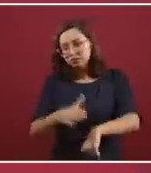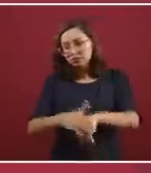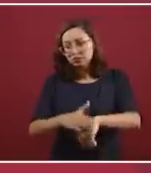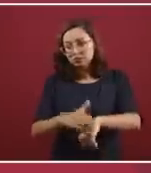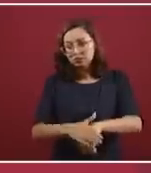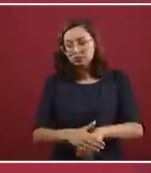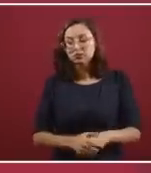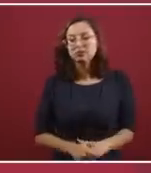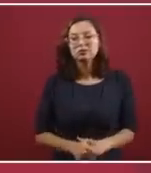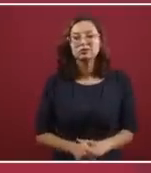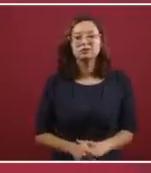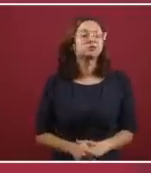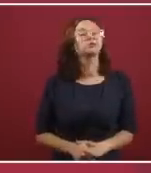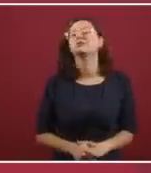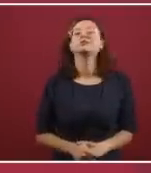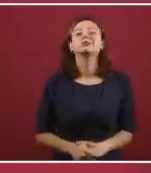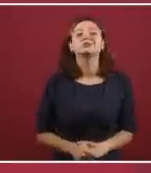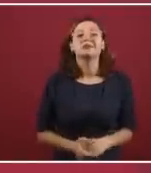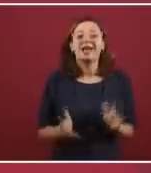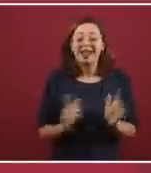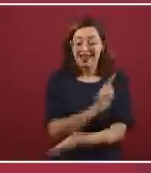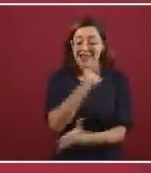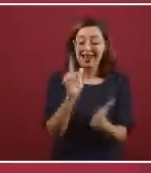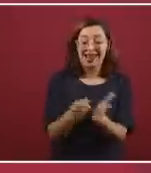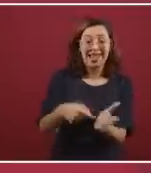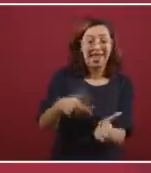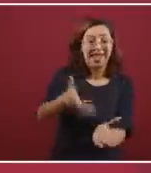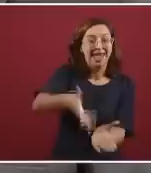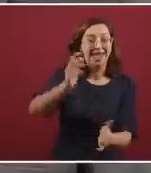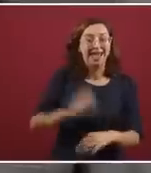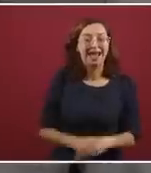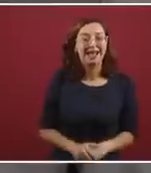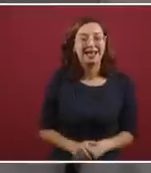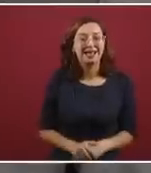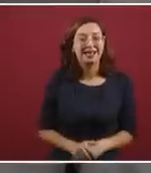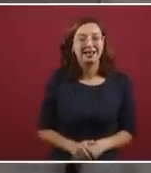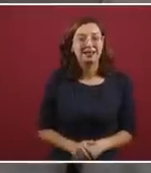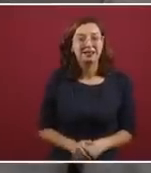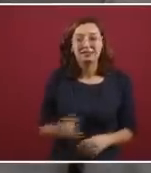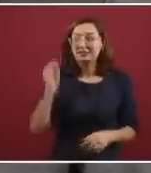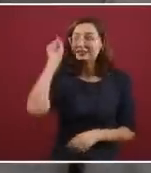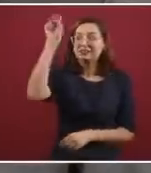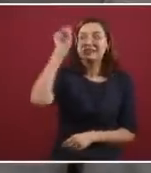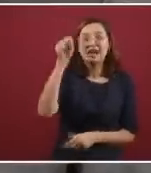que esto es lo que está vigente depende de los trabajadores